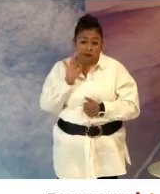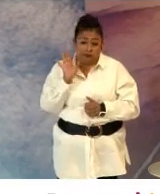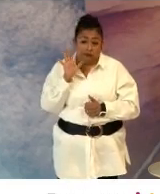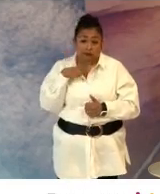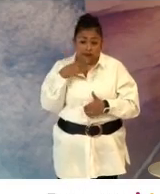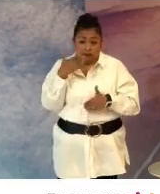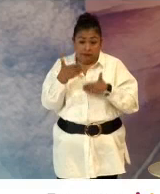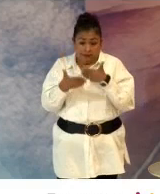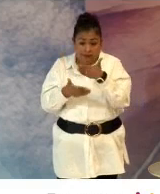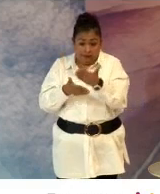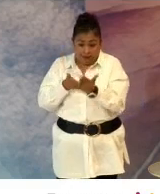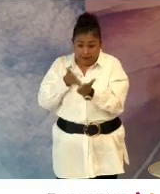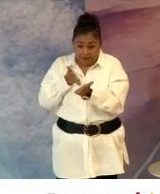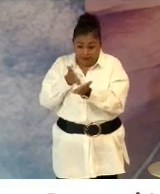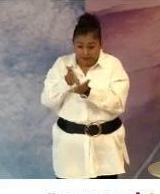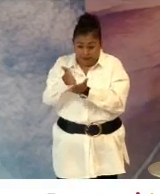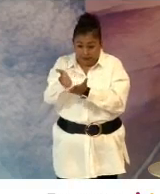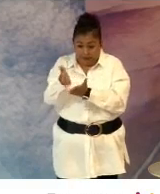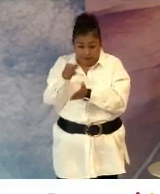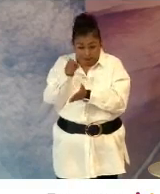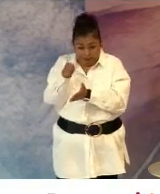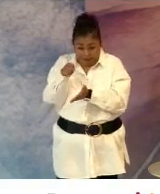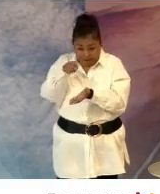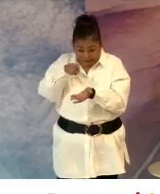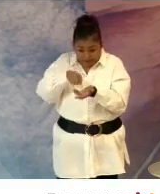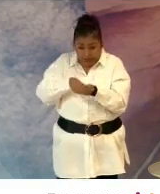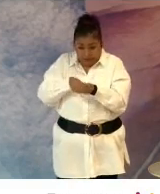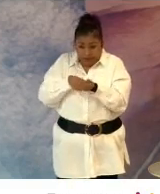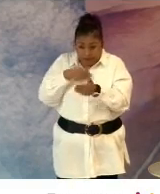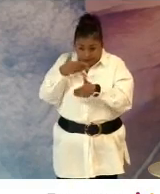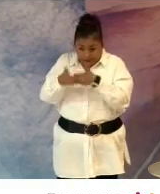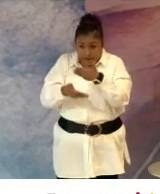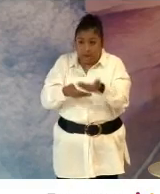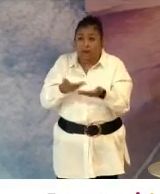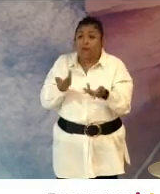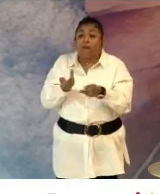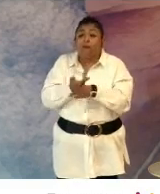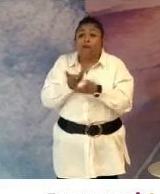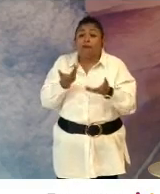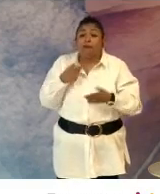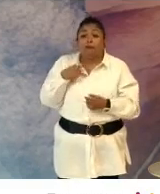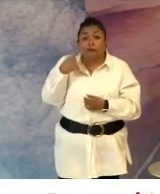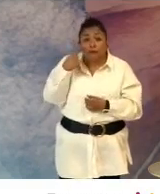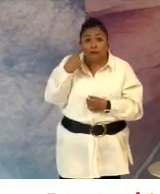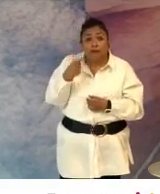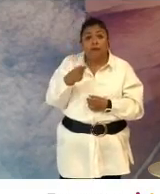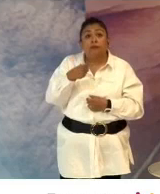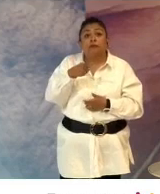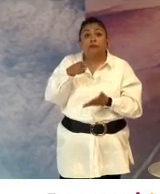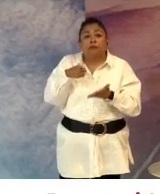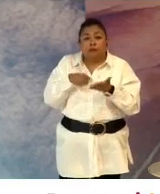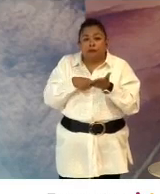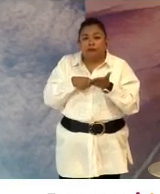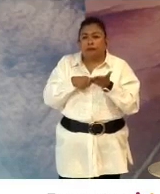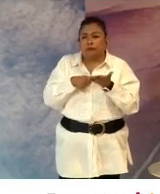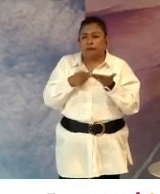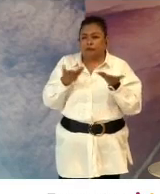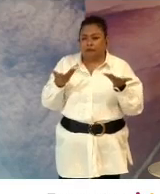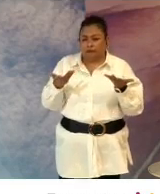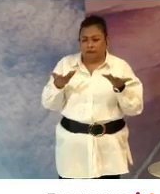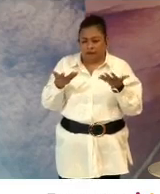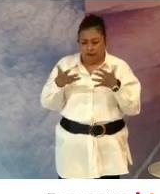avanzamos hacia esta dirección más interna, lo que ocurrirá es que veremos un espacio de